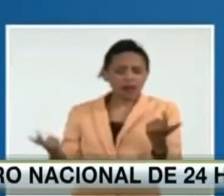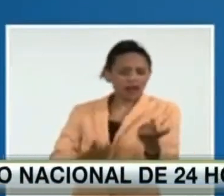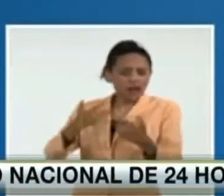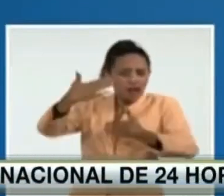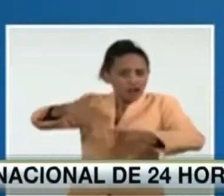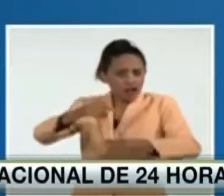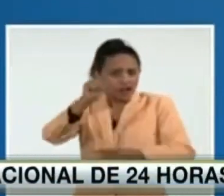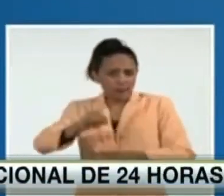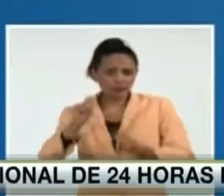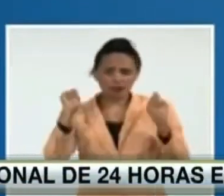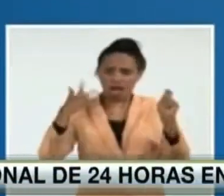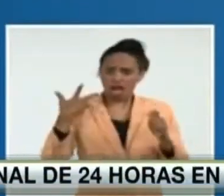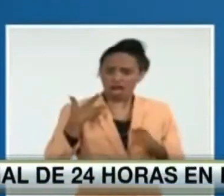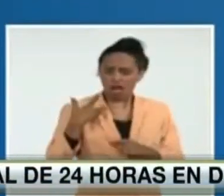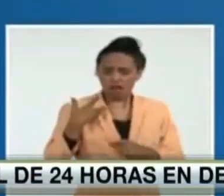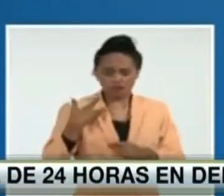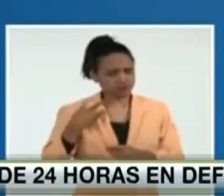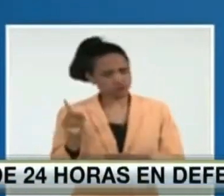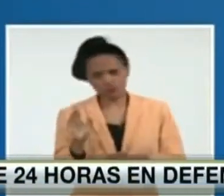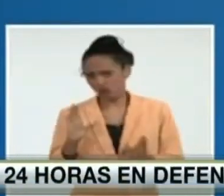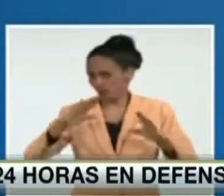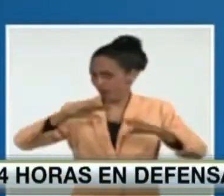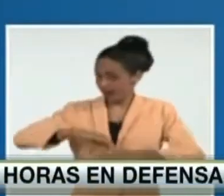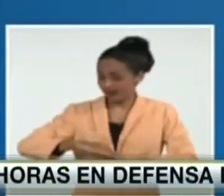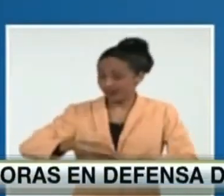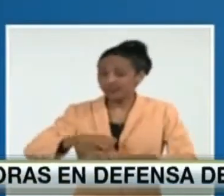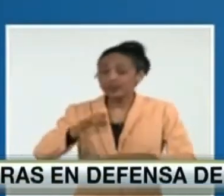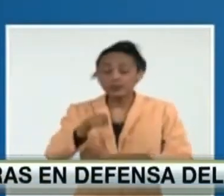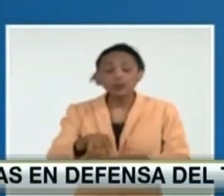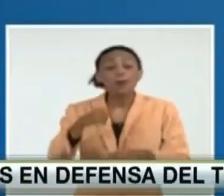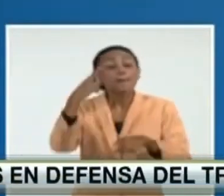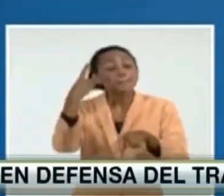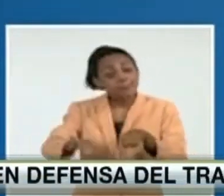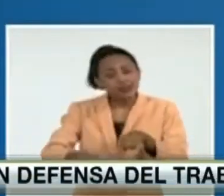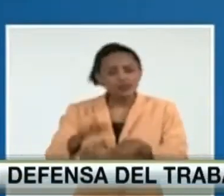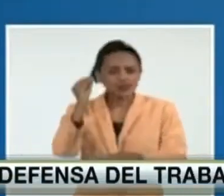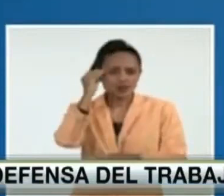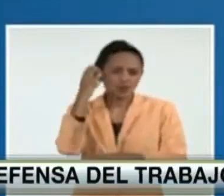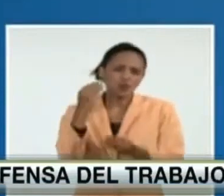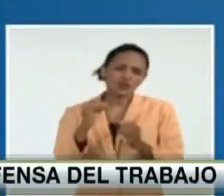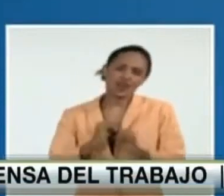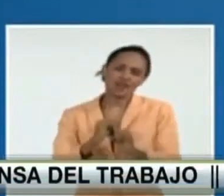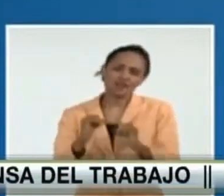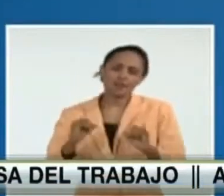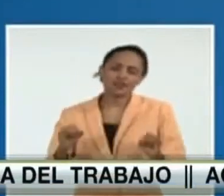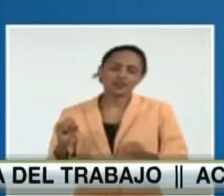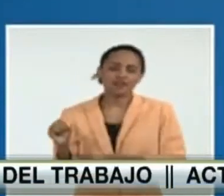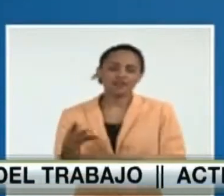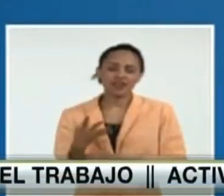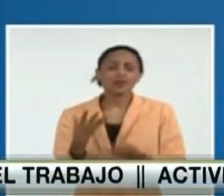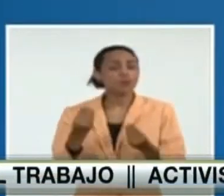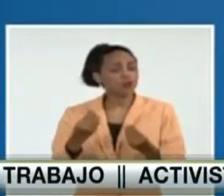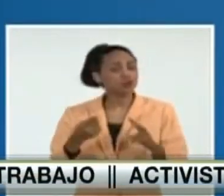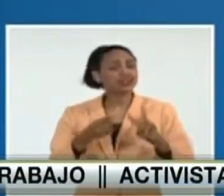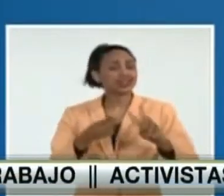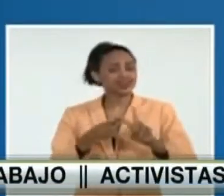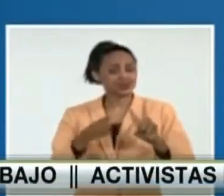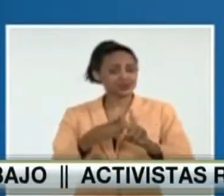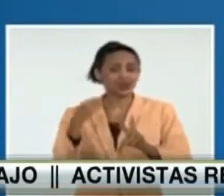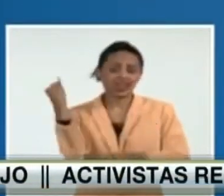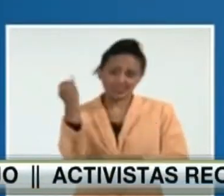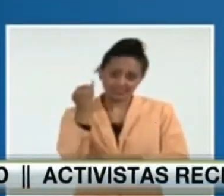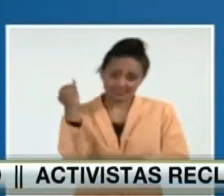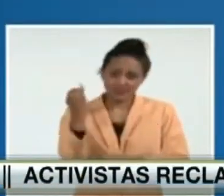a pesar de la persistente mendacidad de algunos medios bien establecidos de